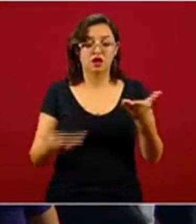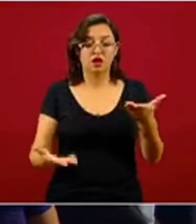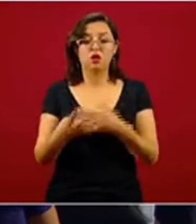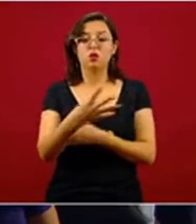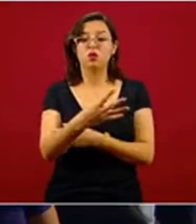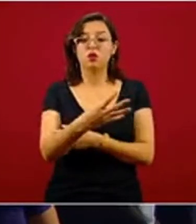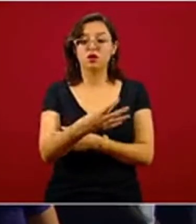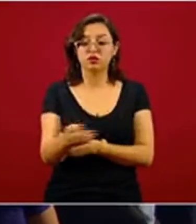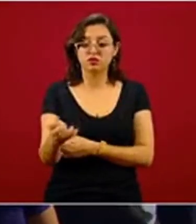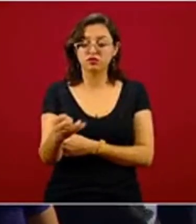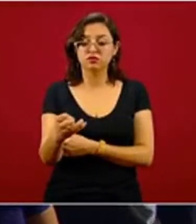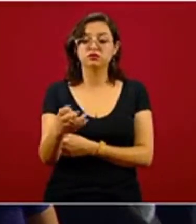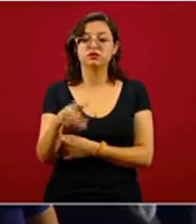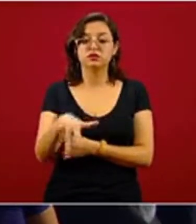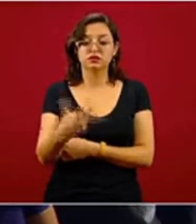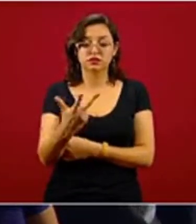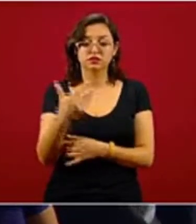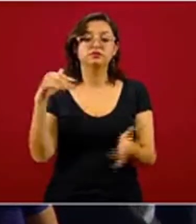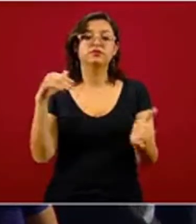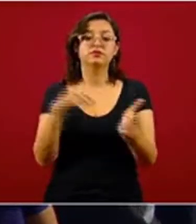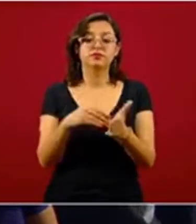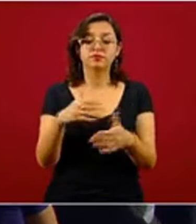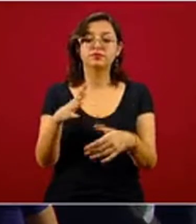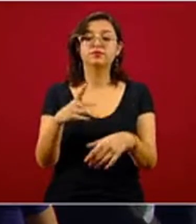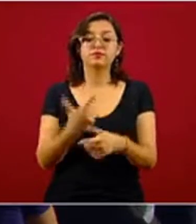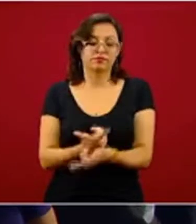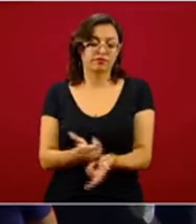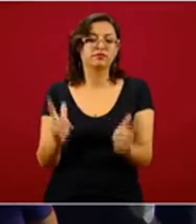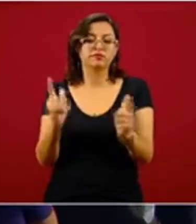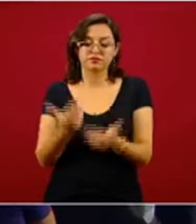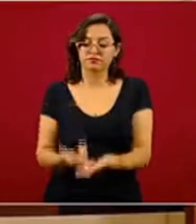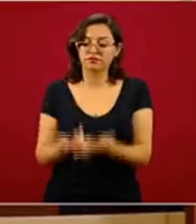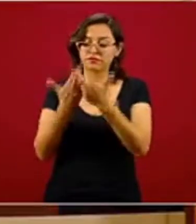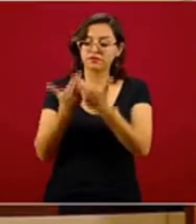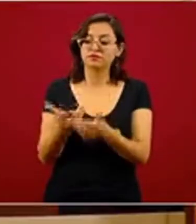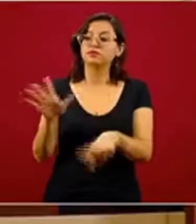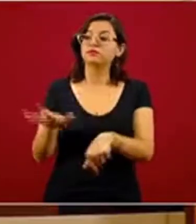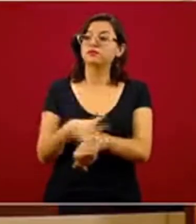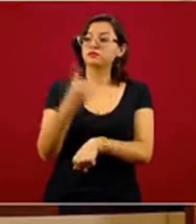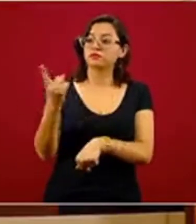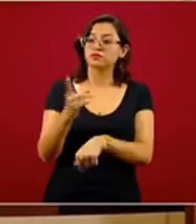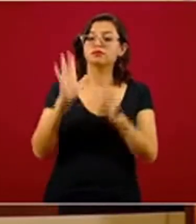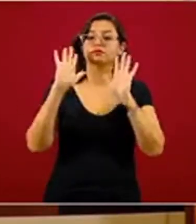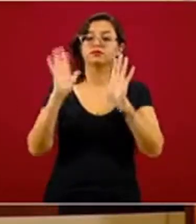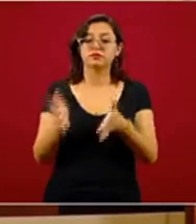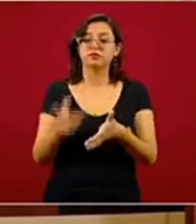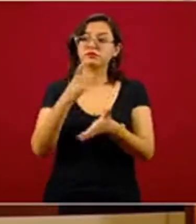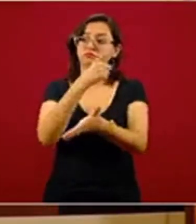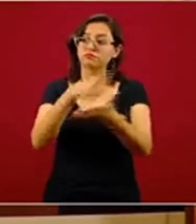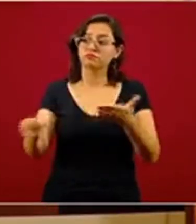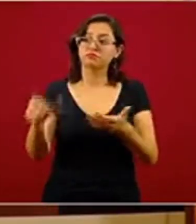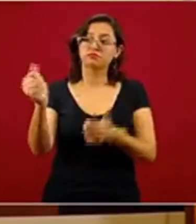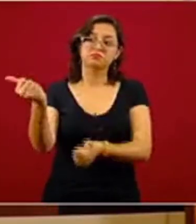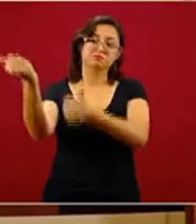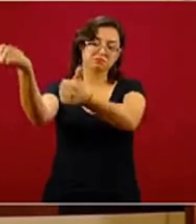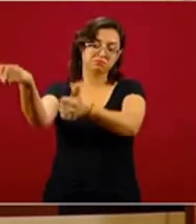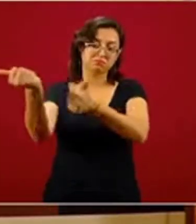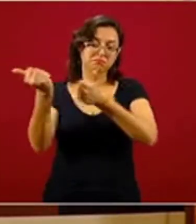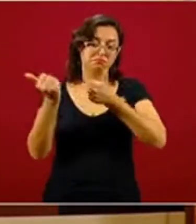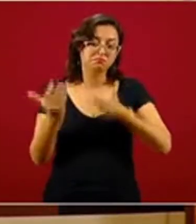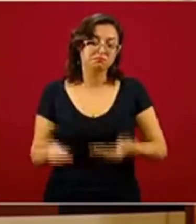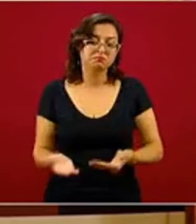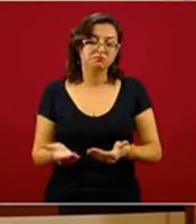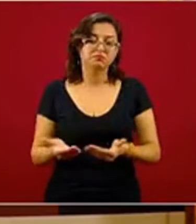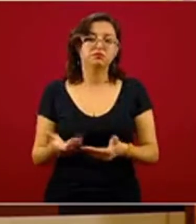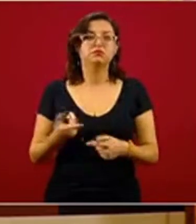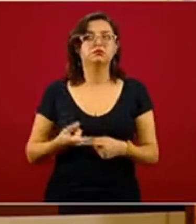413,452 pruebas disponibles, y esto es porque precisamente llegaron las 300,000 pruebas que se compraron hace, pues ya a esta